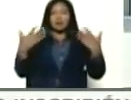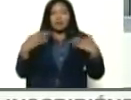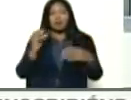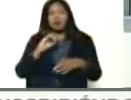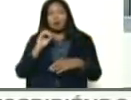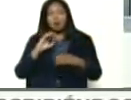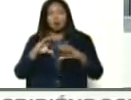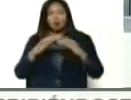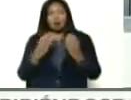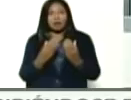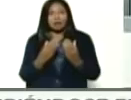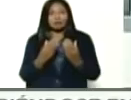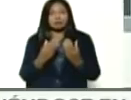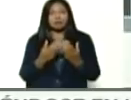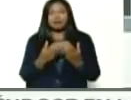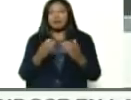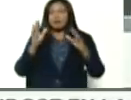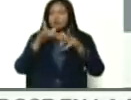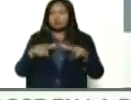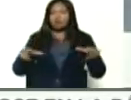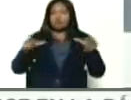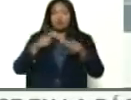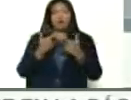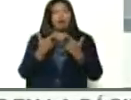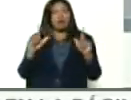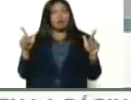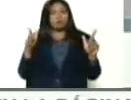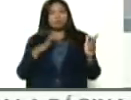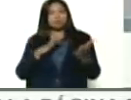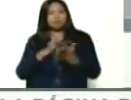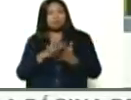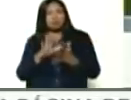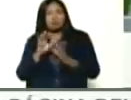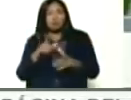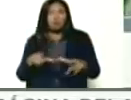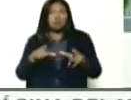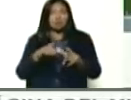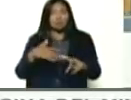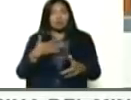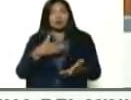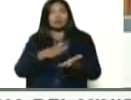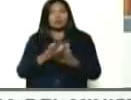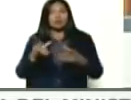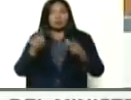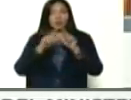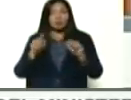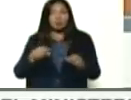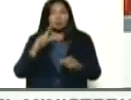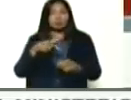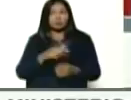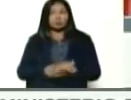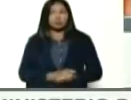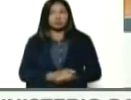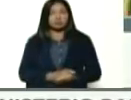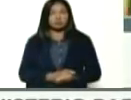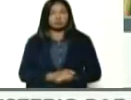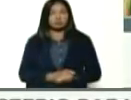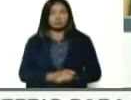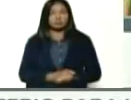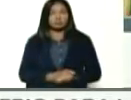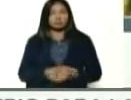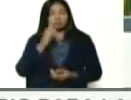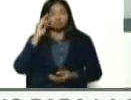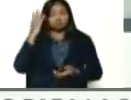con clases al aire libre en lugares que se pueda garantizar así que vine a